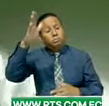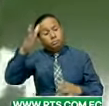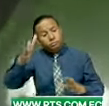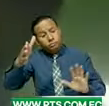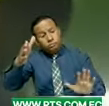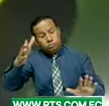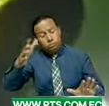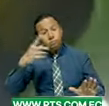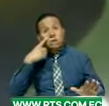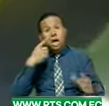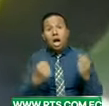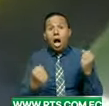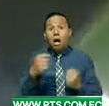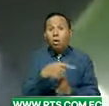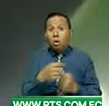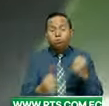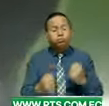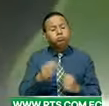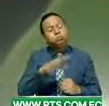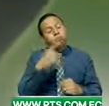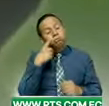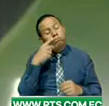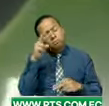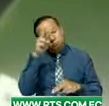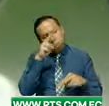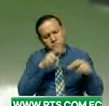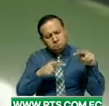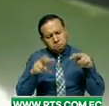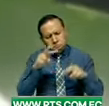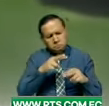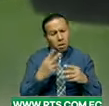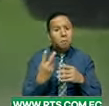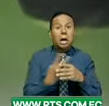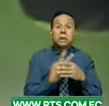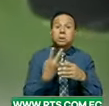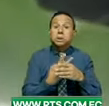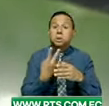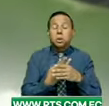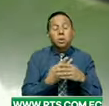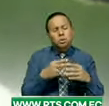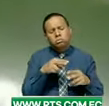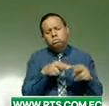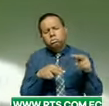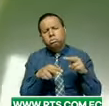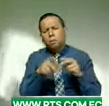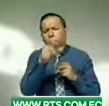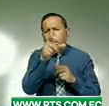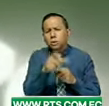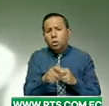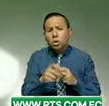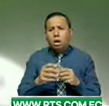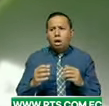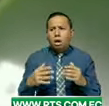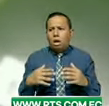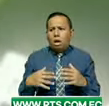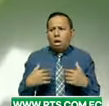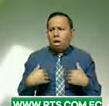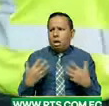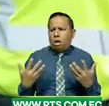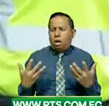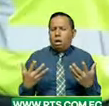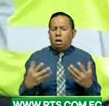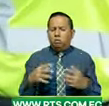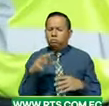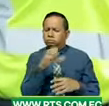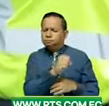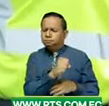Al verificar la carrocería, aparentemente se movilizaba sin carga. El conductor, con cierto nerviosismo, fue detenido por transportar alcaloide. Y